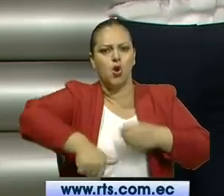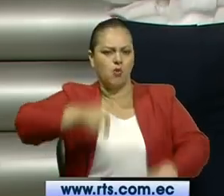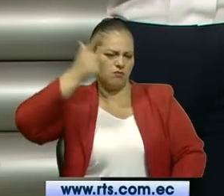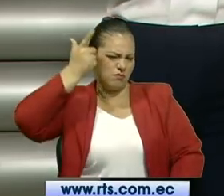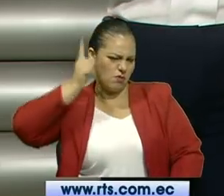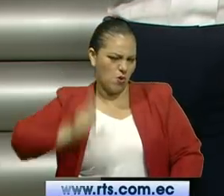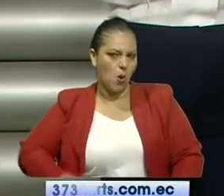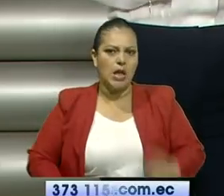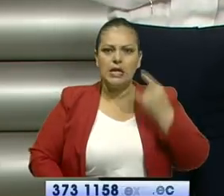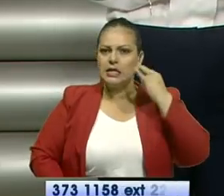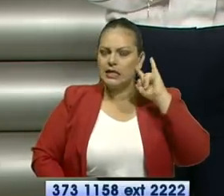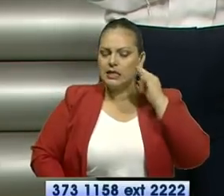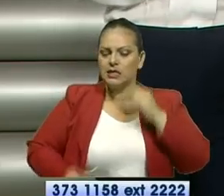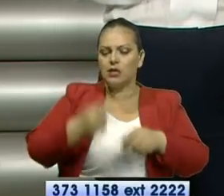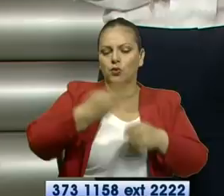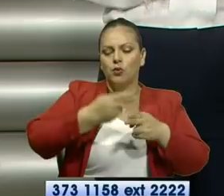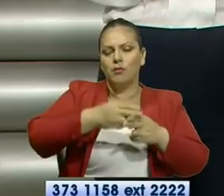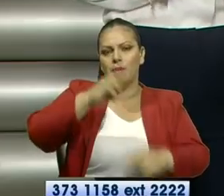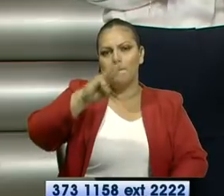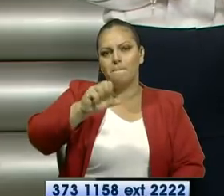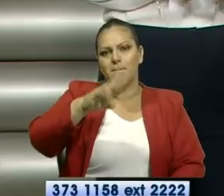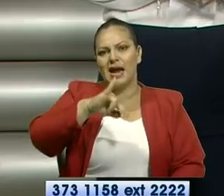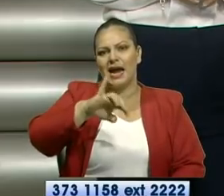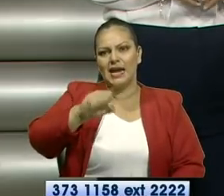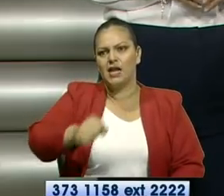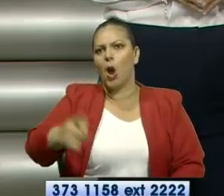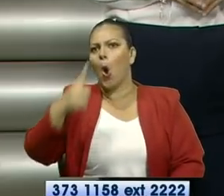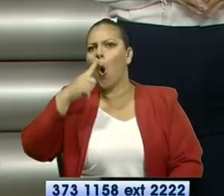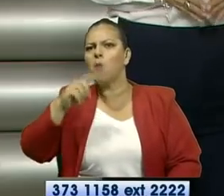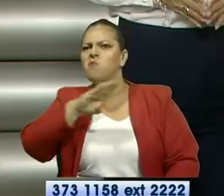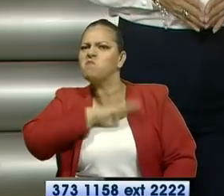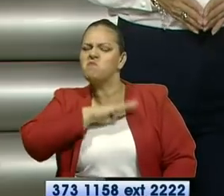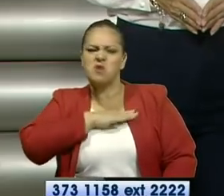Conde, desaparecida en el 2014